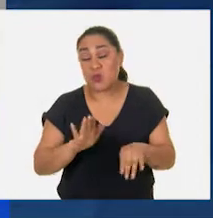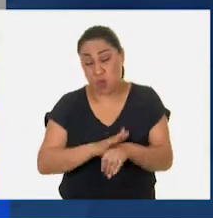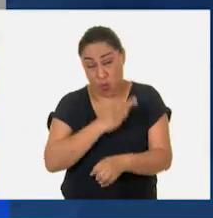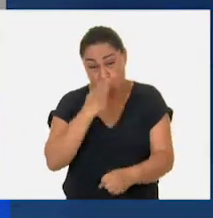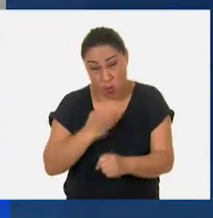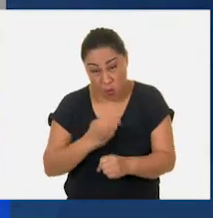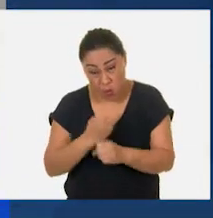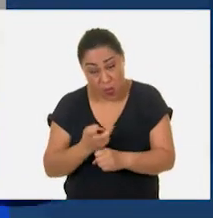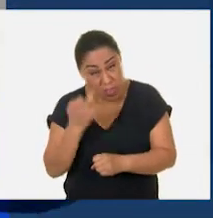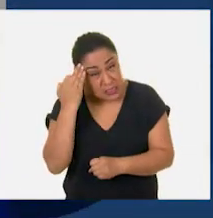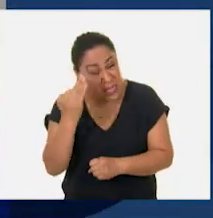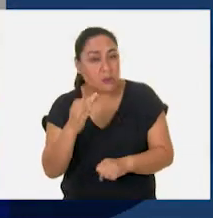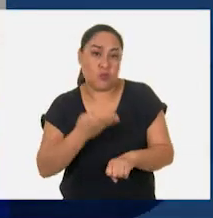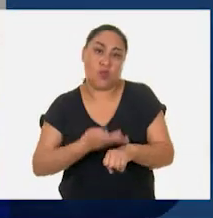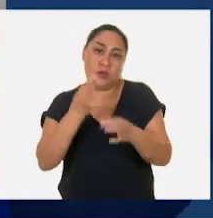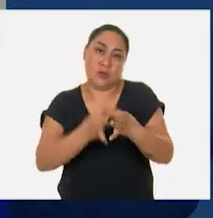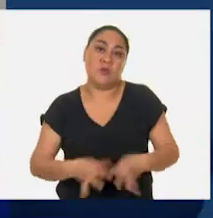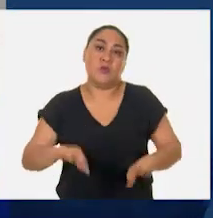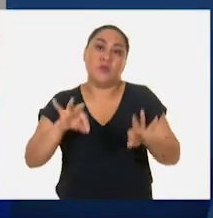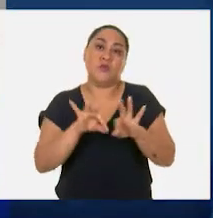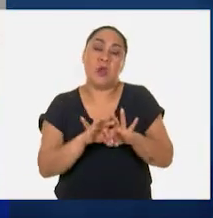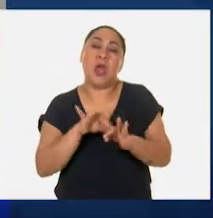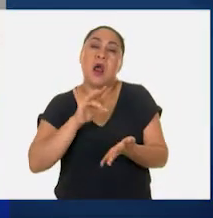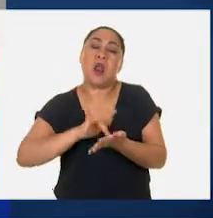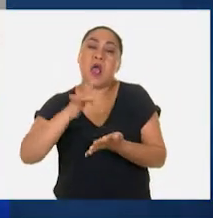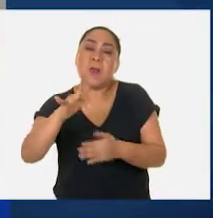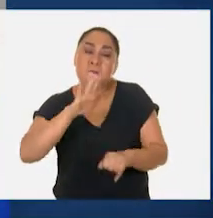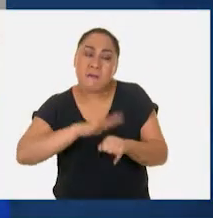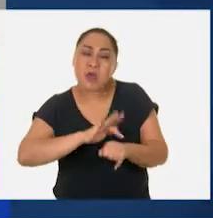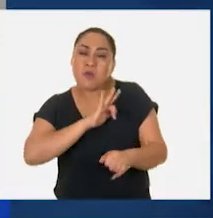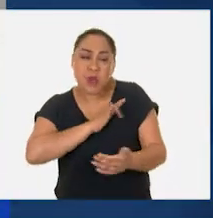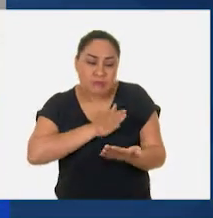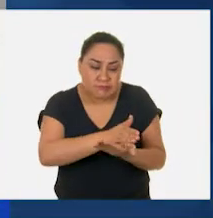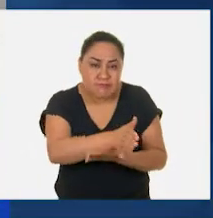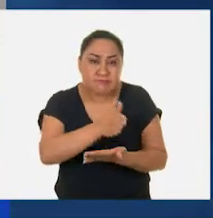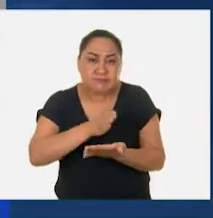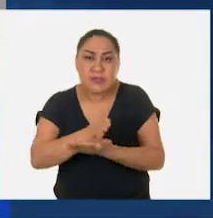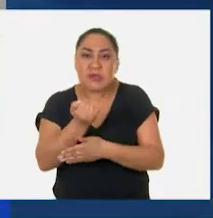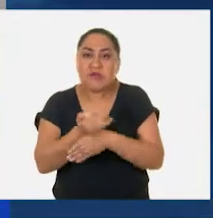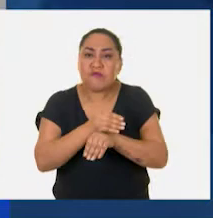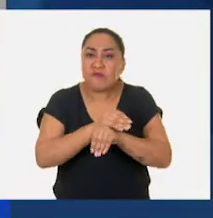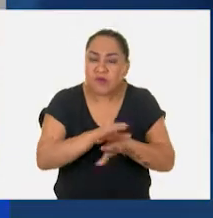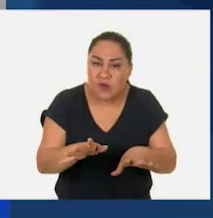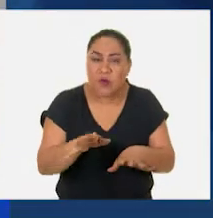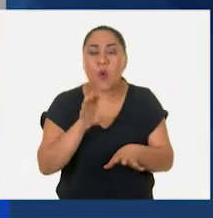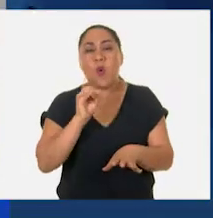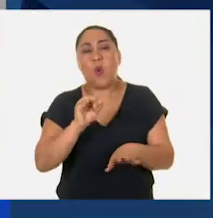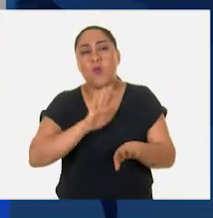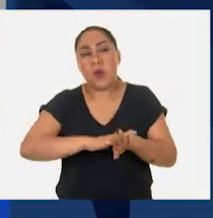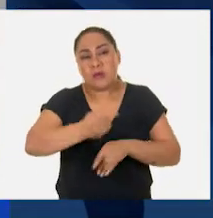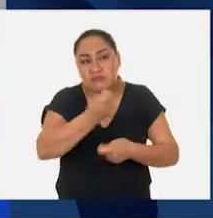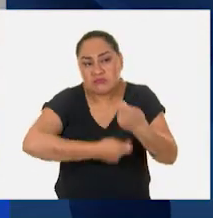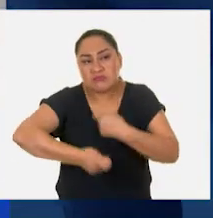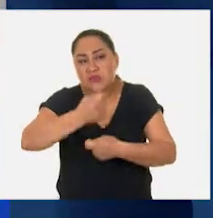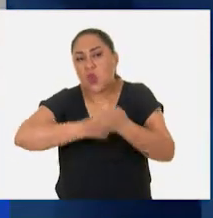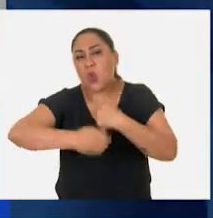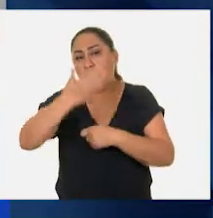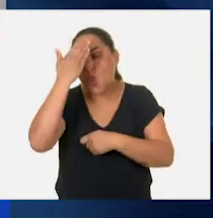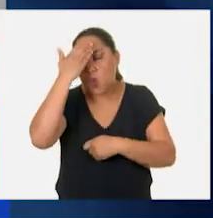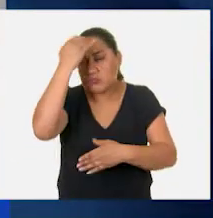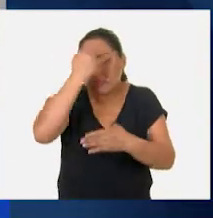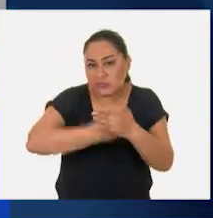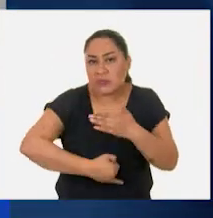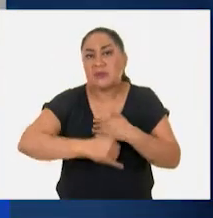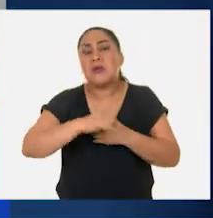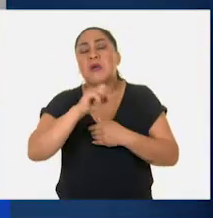época son indispensables porque nos permite acceder a la información e intercambiar conocimientos con